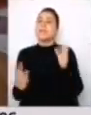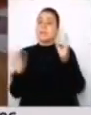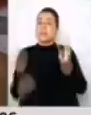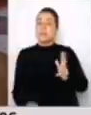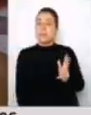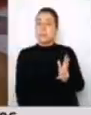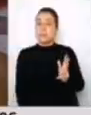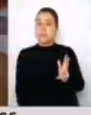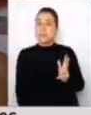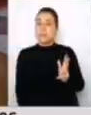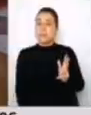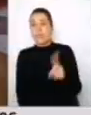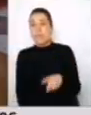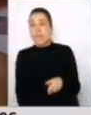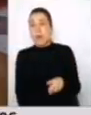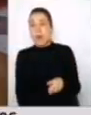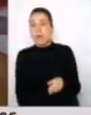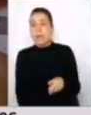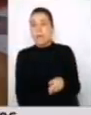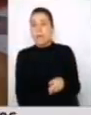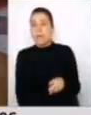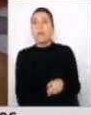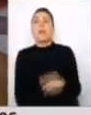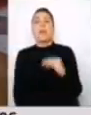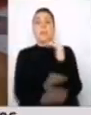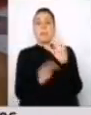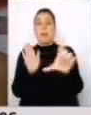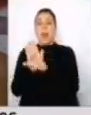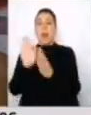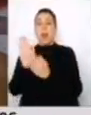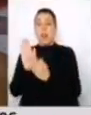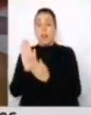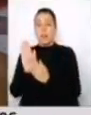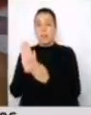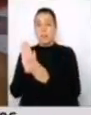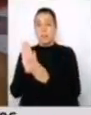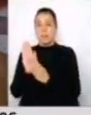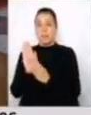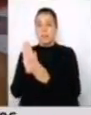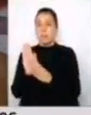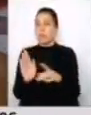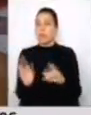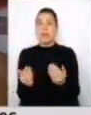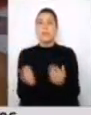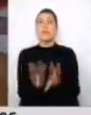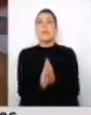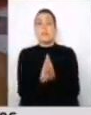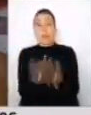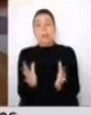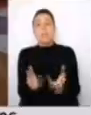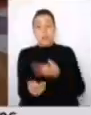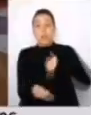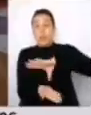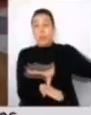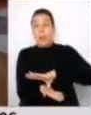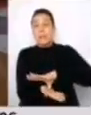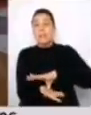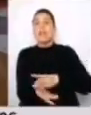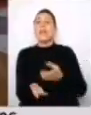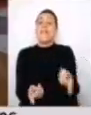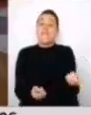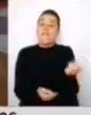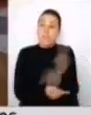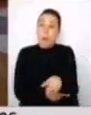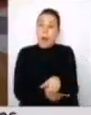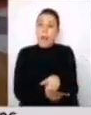imperio de la ley y no hay nada que requiera más nuestro país que la restitución y el restablecimiento